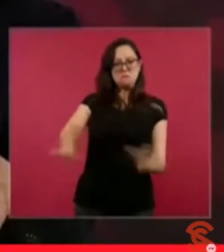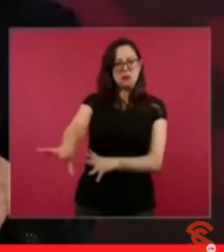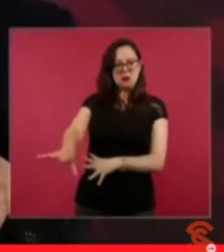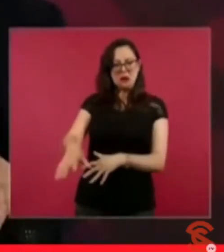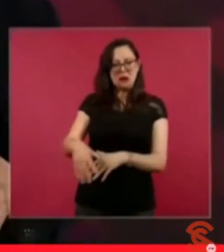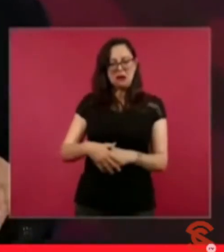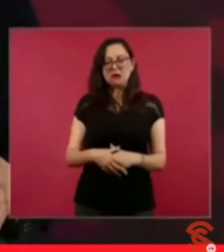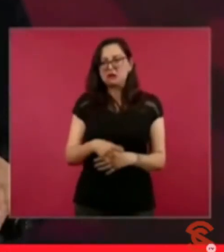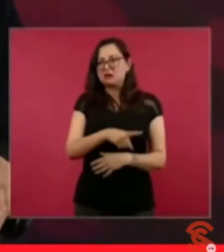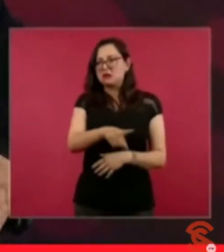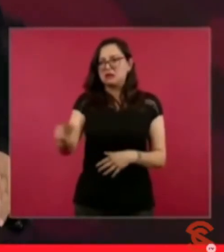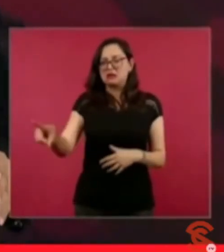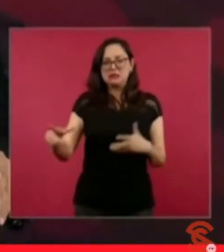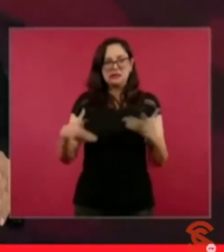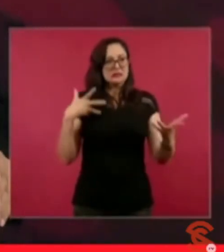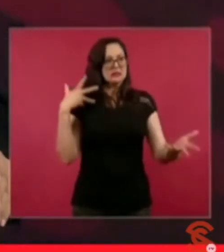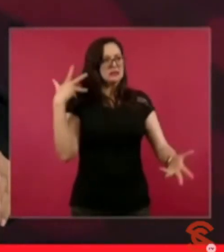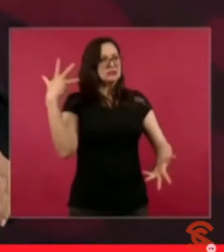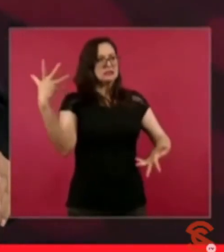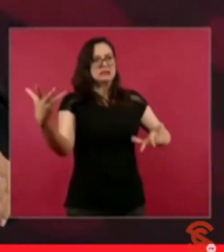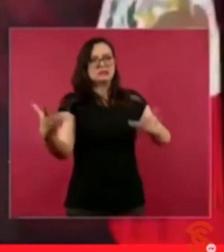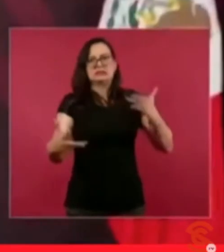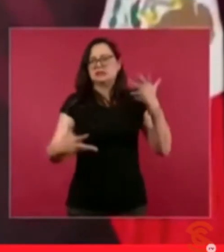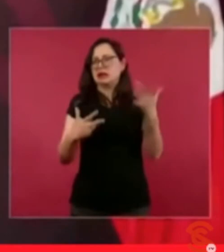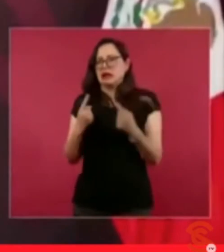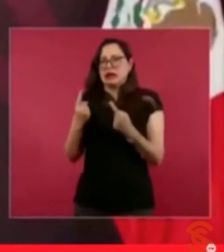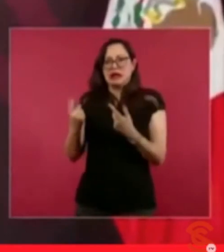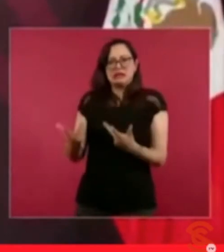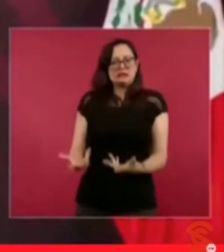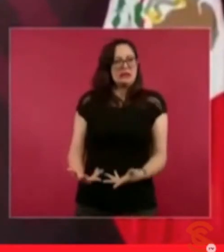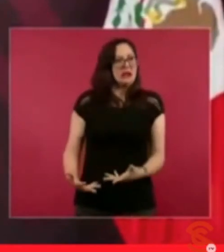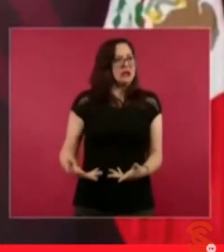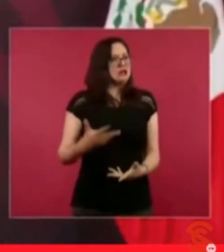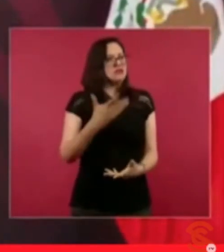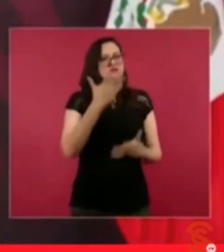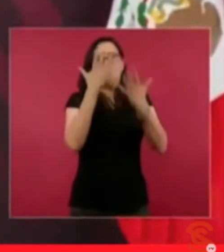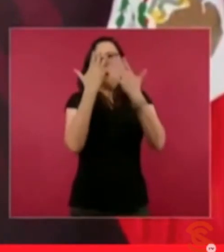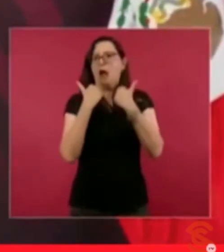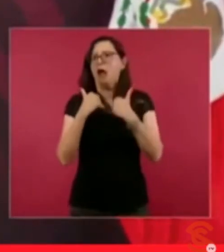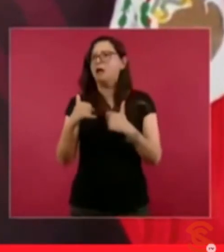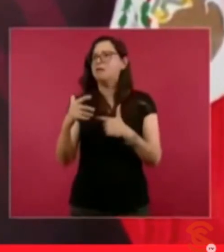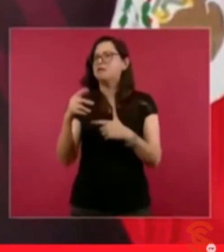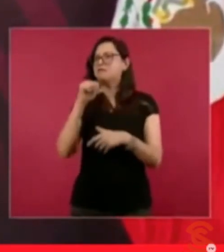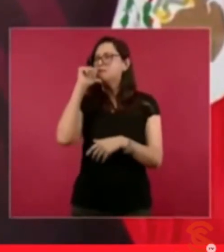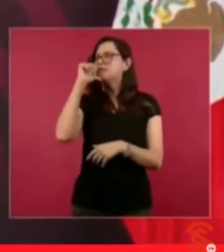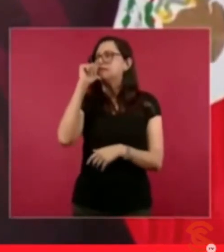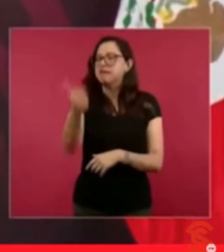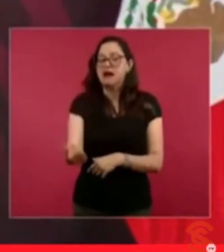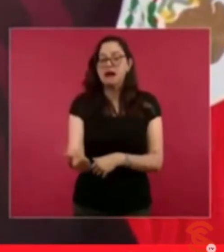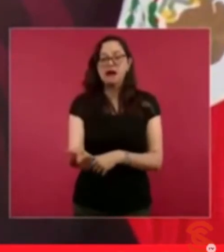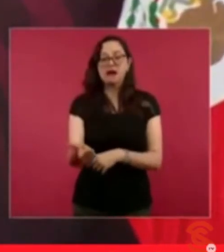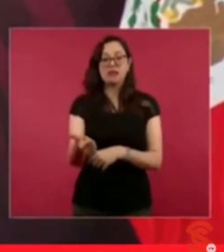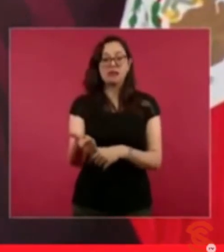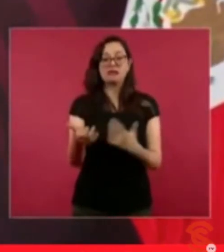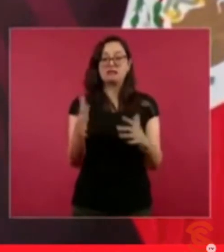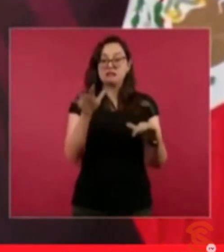sin alternativas, sin esperanzas a millones de mexicanos. Y una